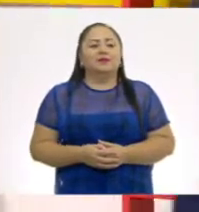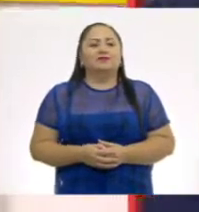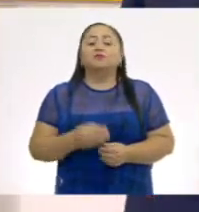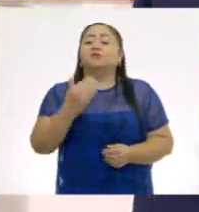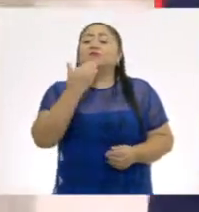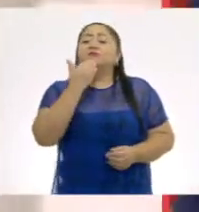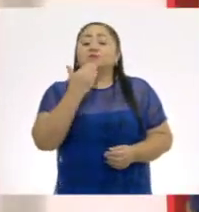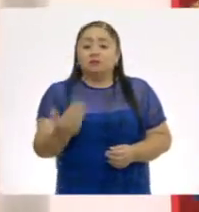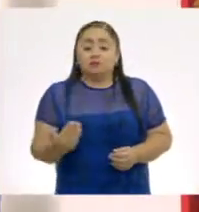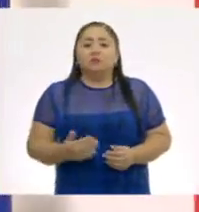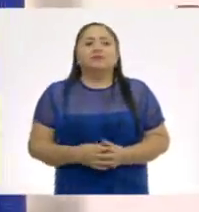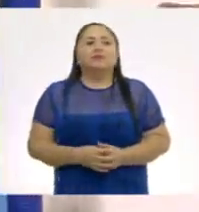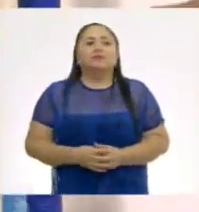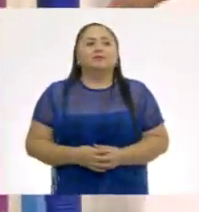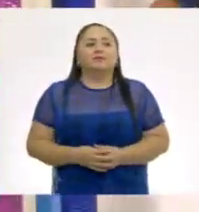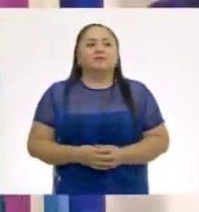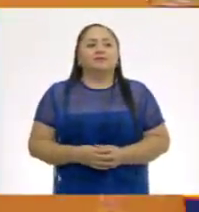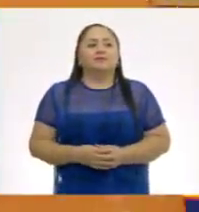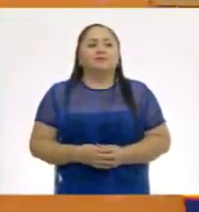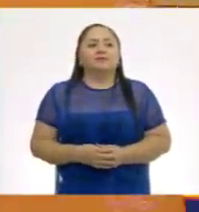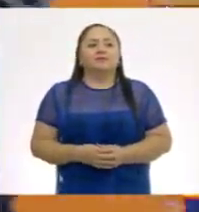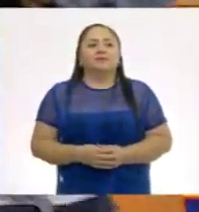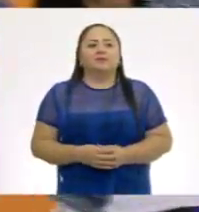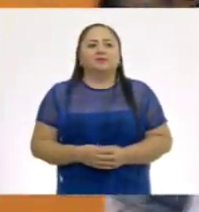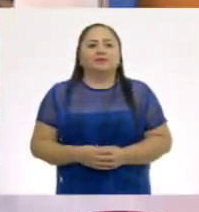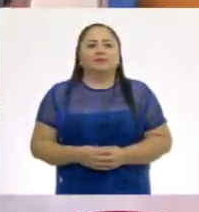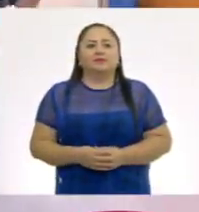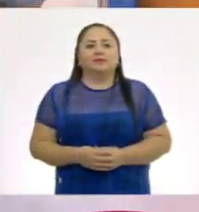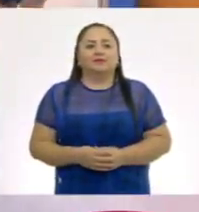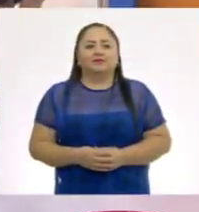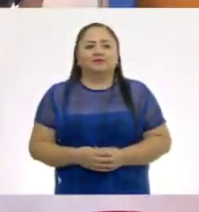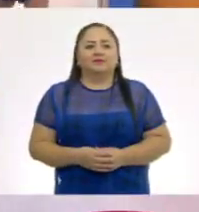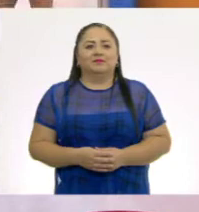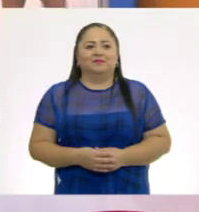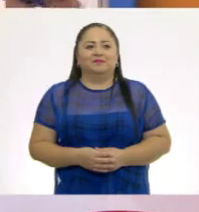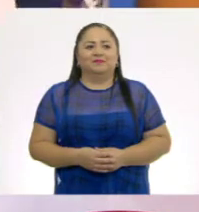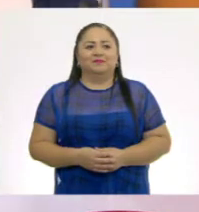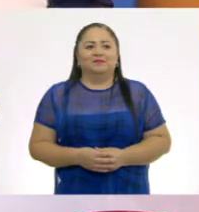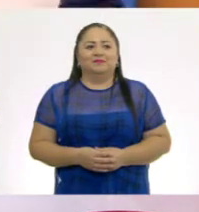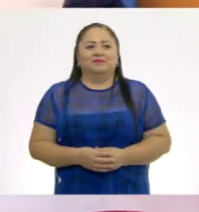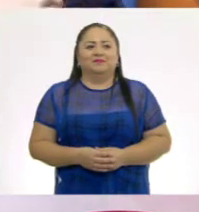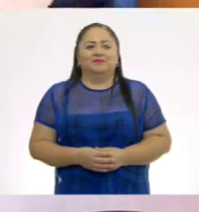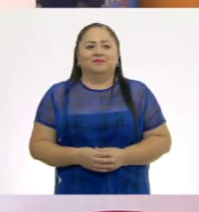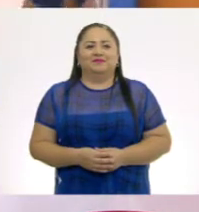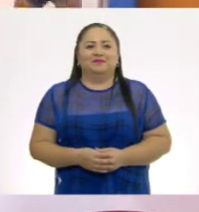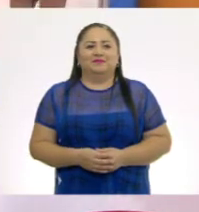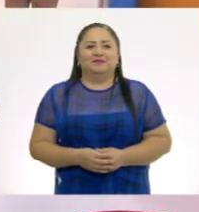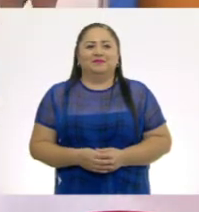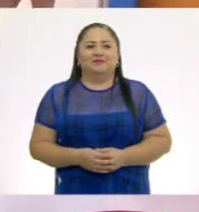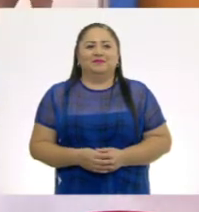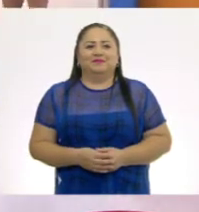Muy bien. Mira. Vamos a romperlas todas. Ya me iba a caer. ¿Sí?